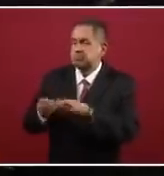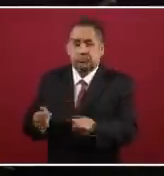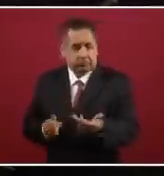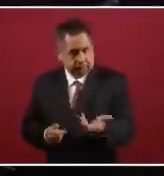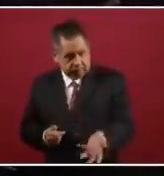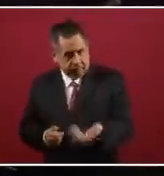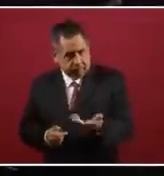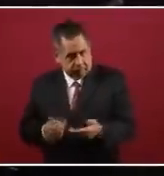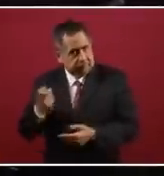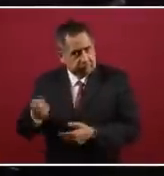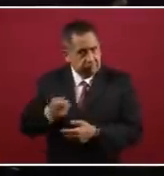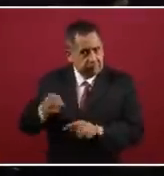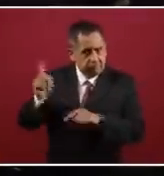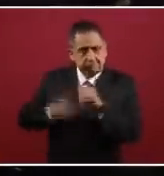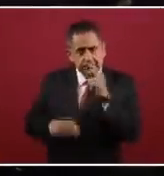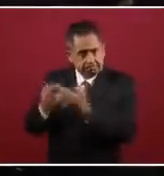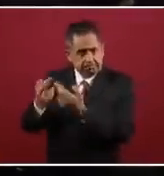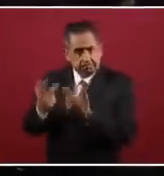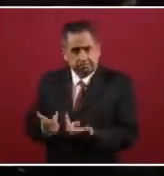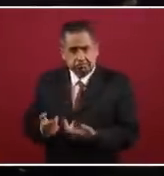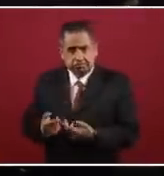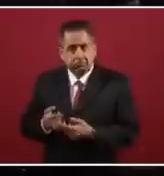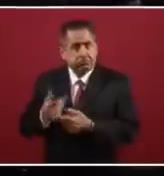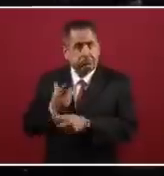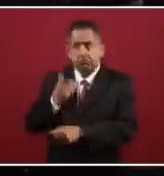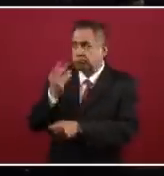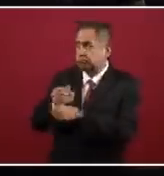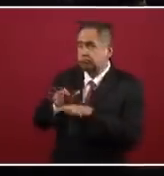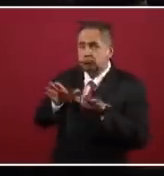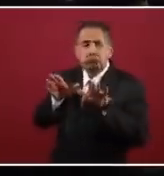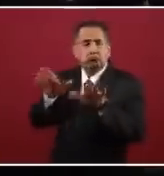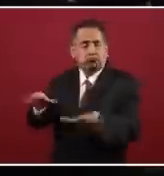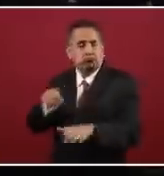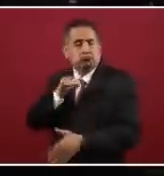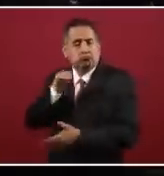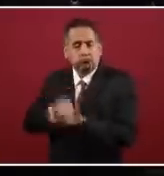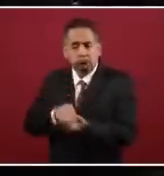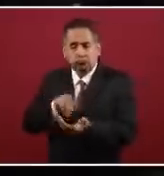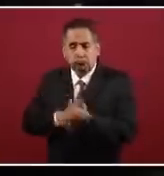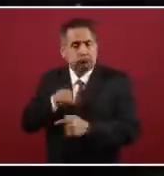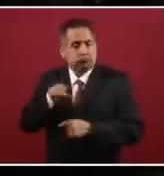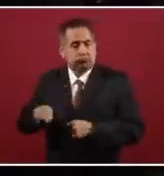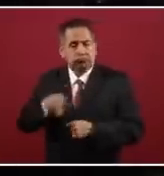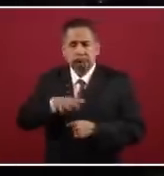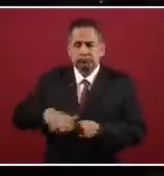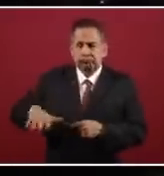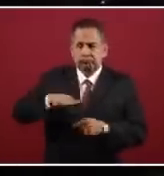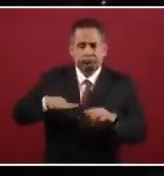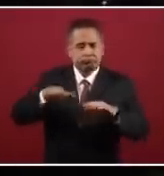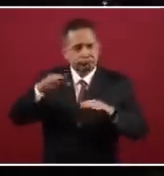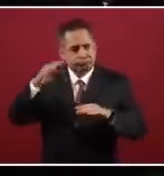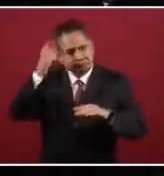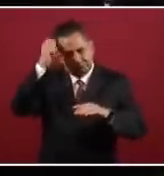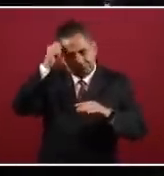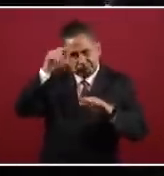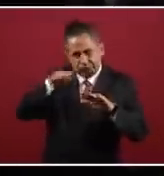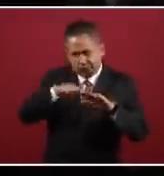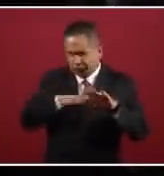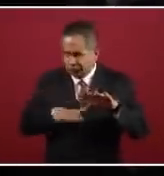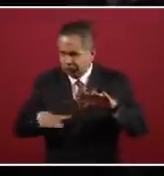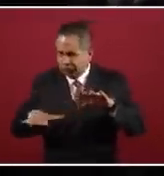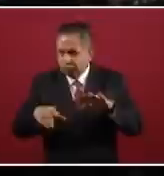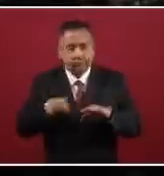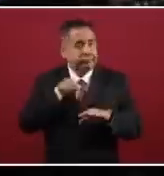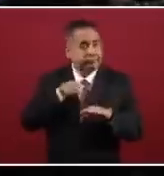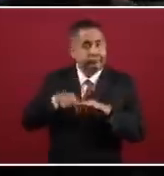y hacer un aeropuerto en la zona más baja del Valle de